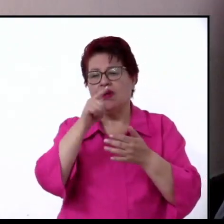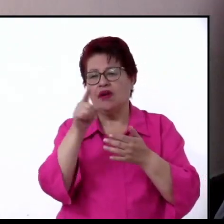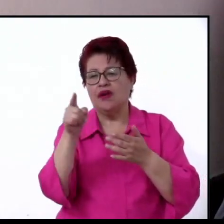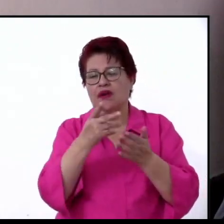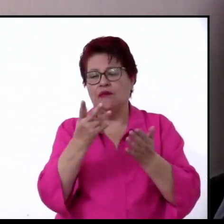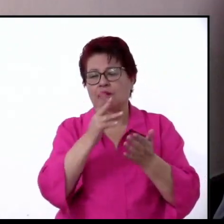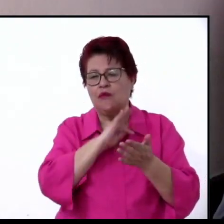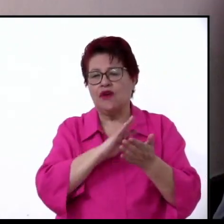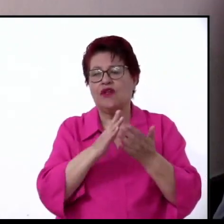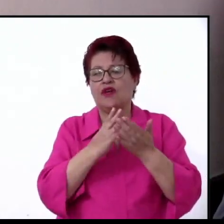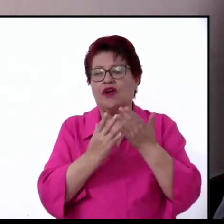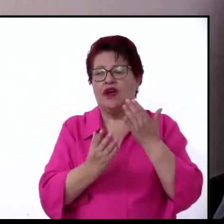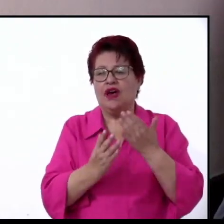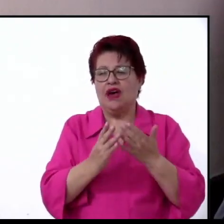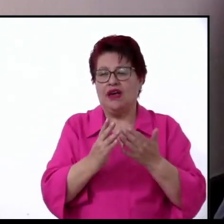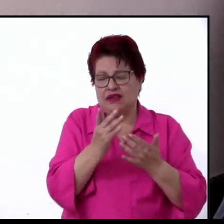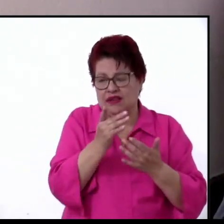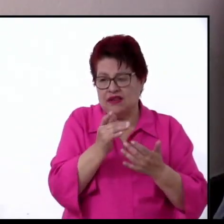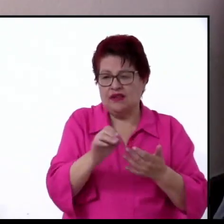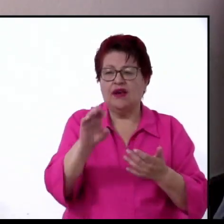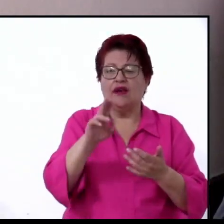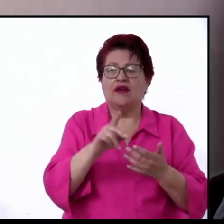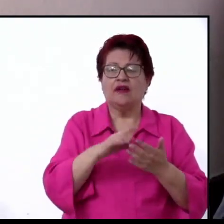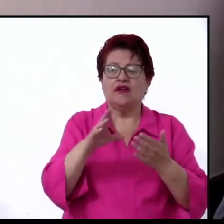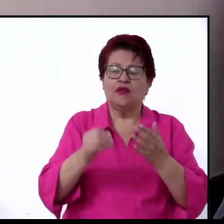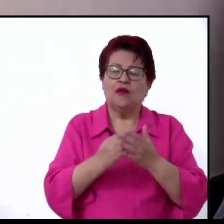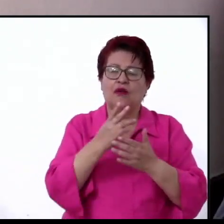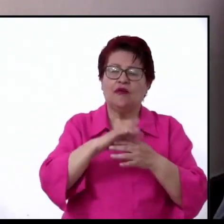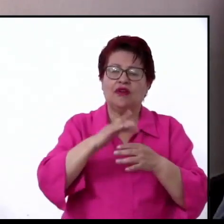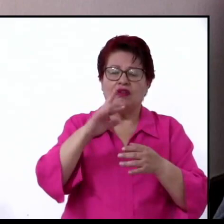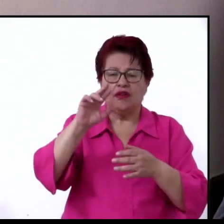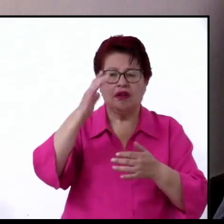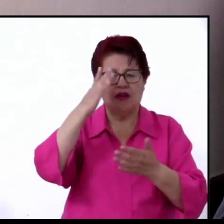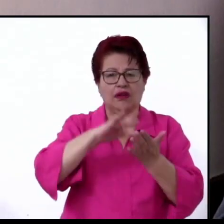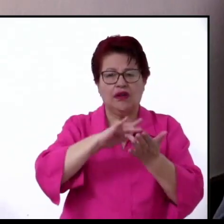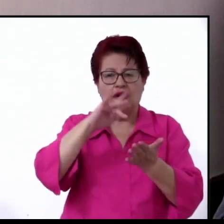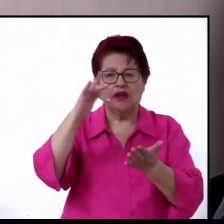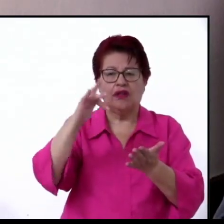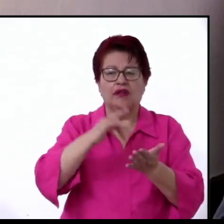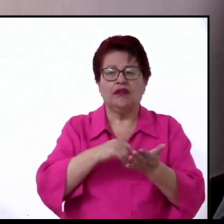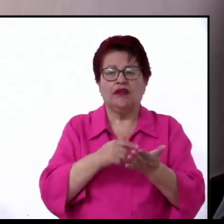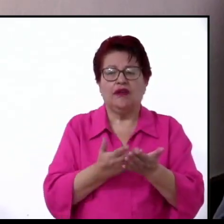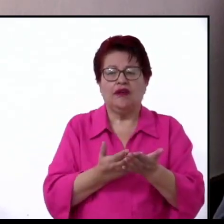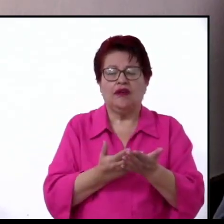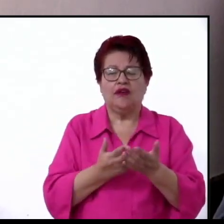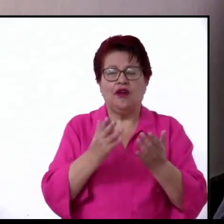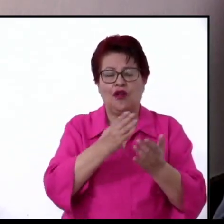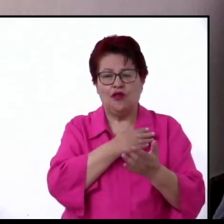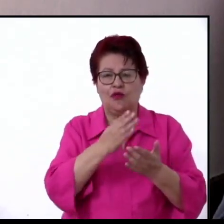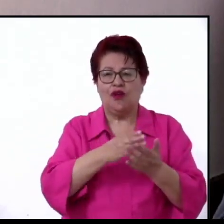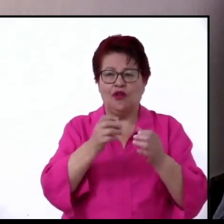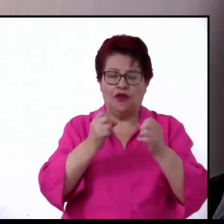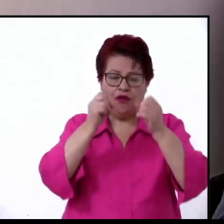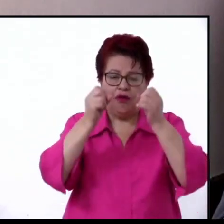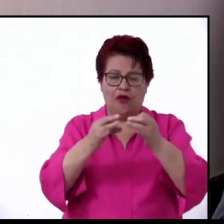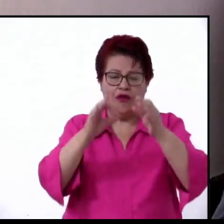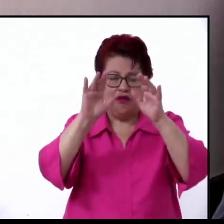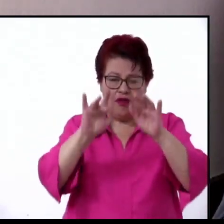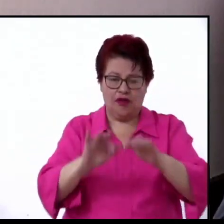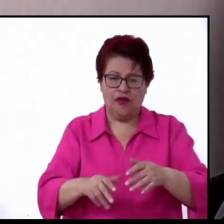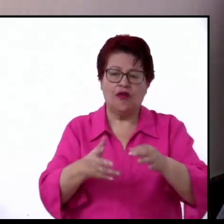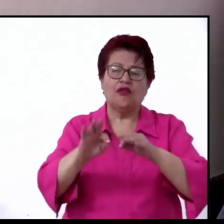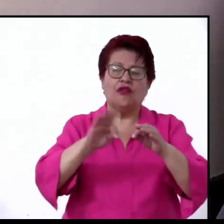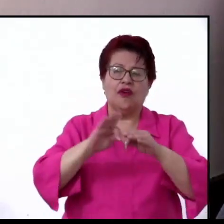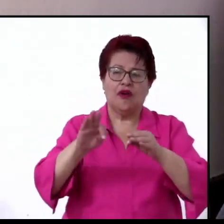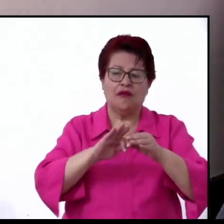esto pueda ser, y pues nuevamente reconocerle y agradecerle los buenos oficios, los buenos